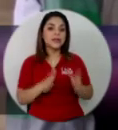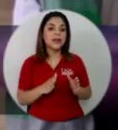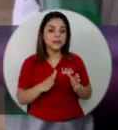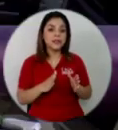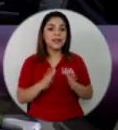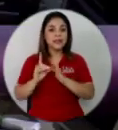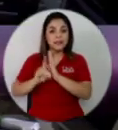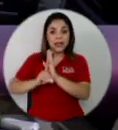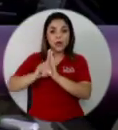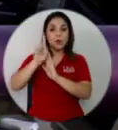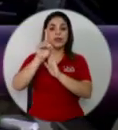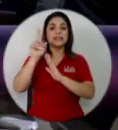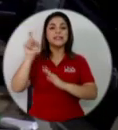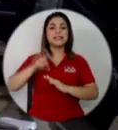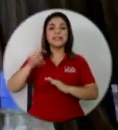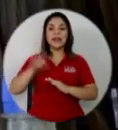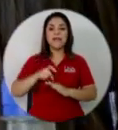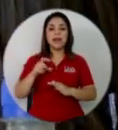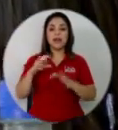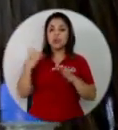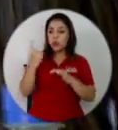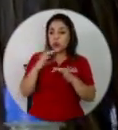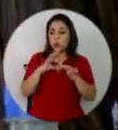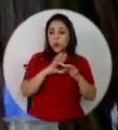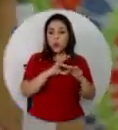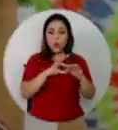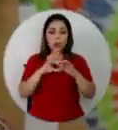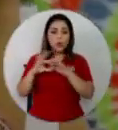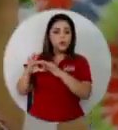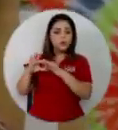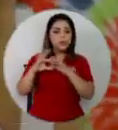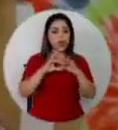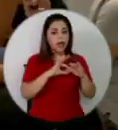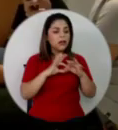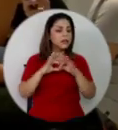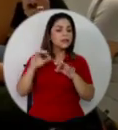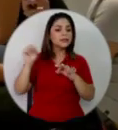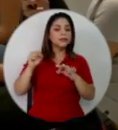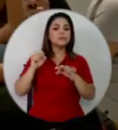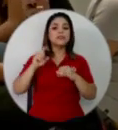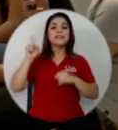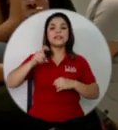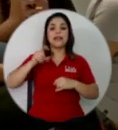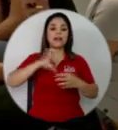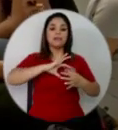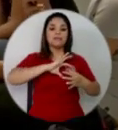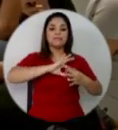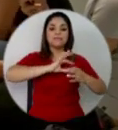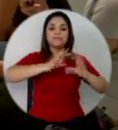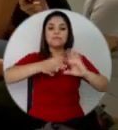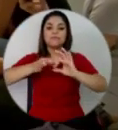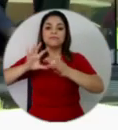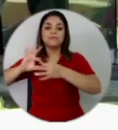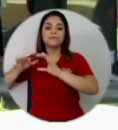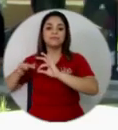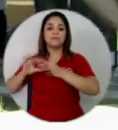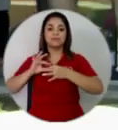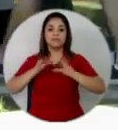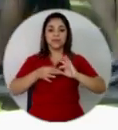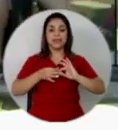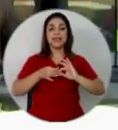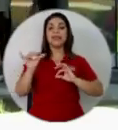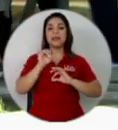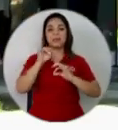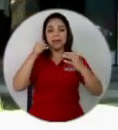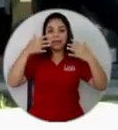bases para pasar de la coordinación a la articulación y con un tercer peldaño todavía,